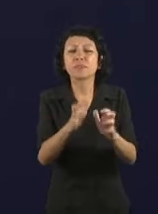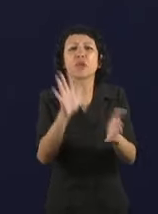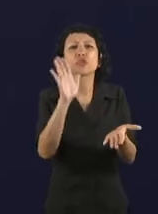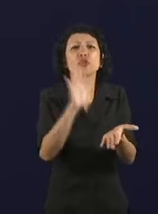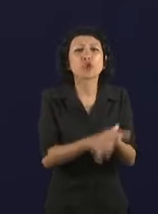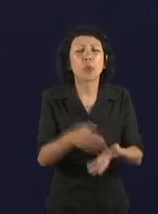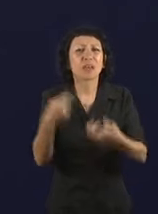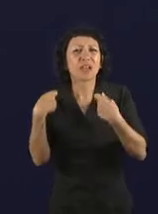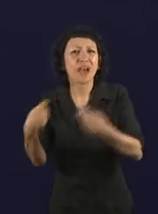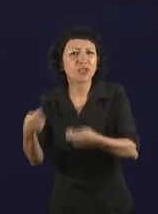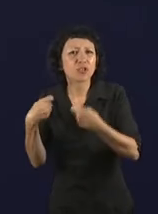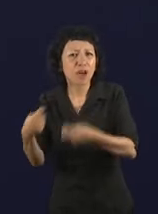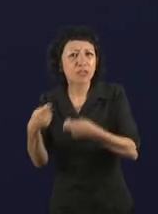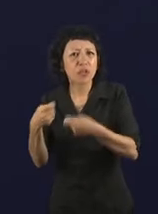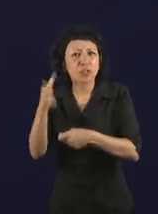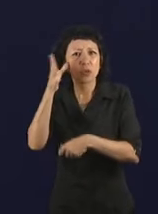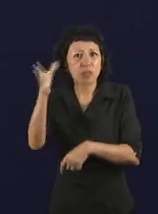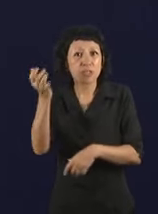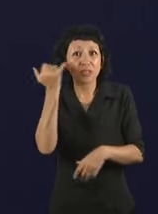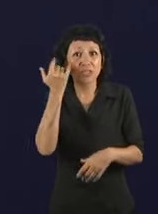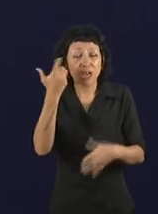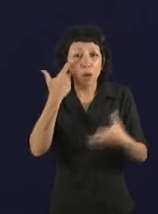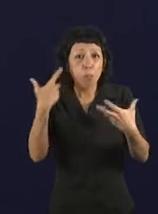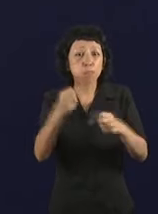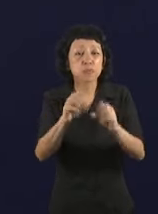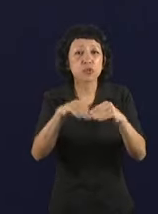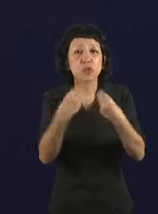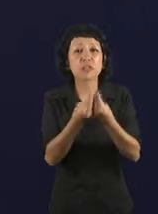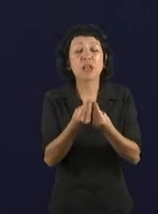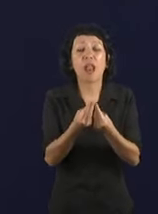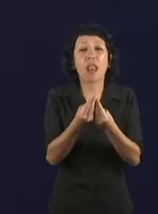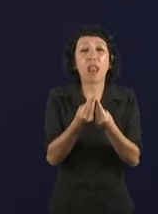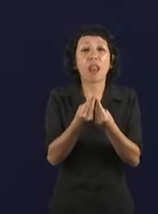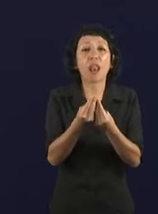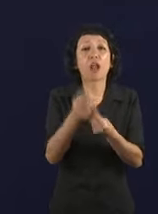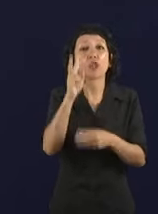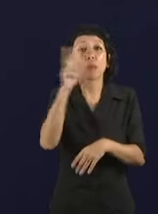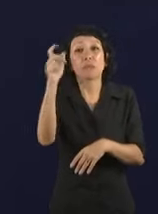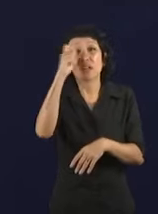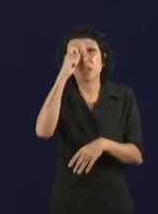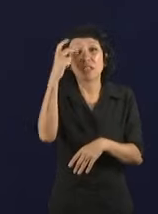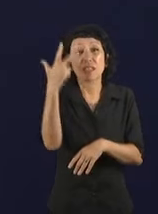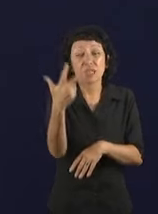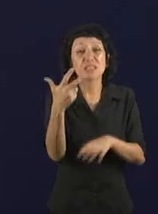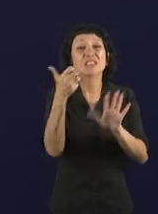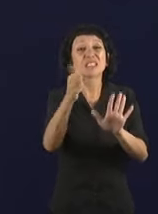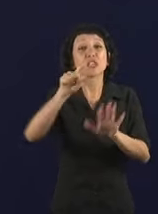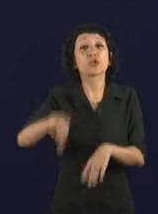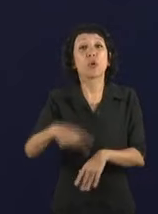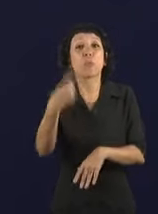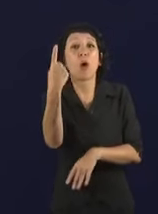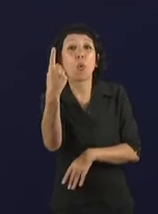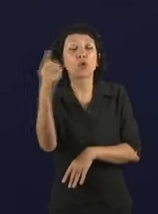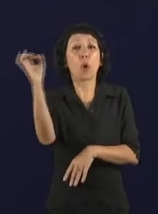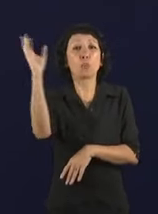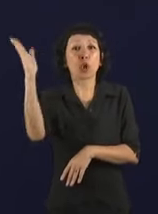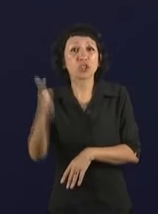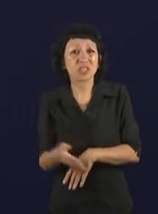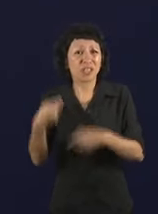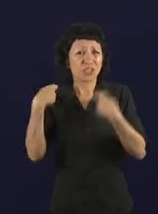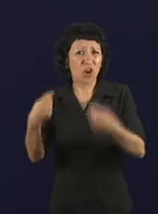se conocieron los números de del 2023 eh un déficit del 6,1 por eh las cuentas